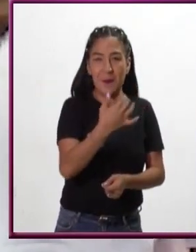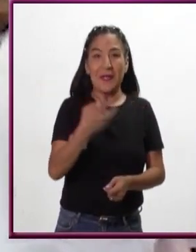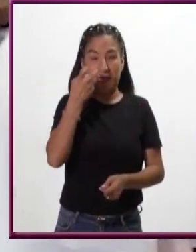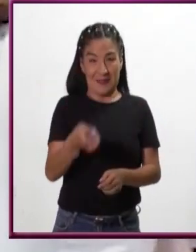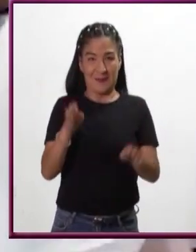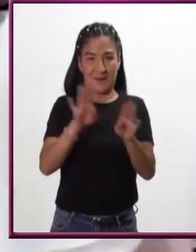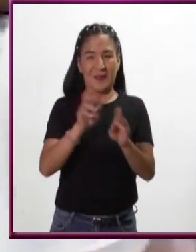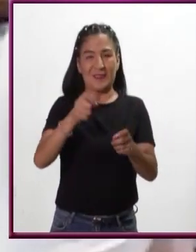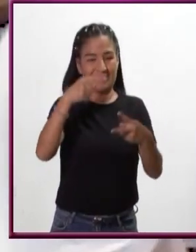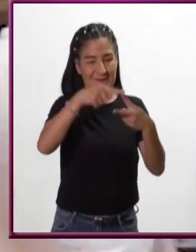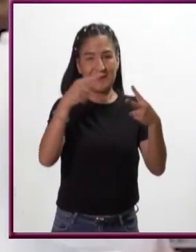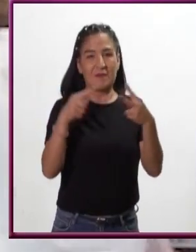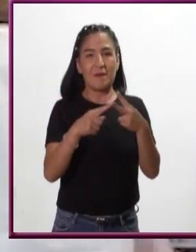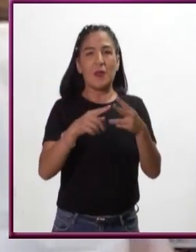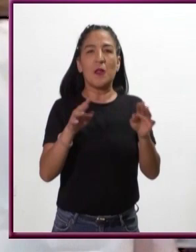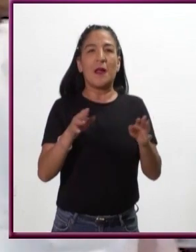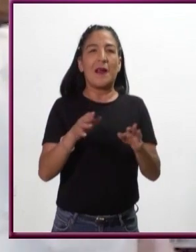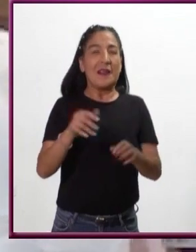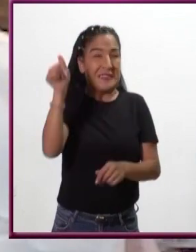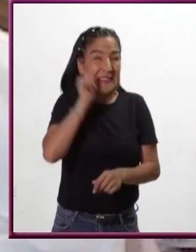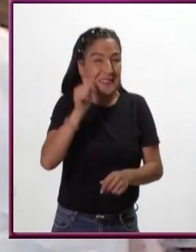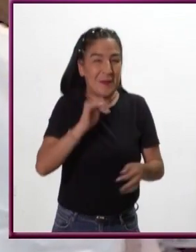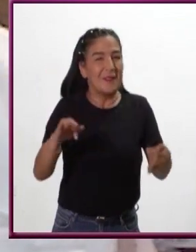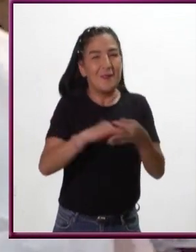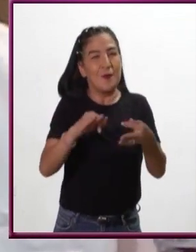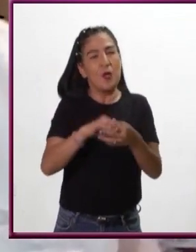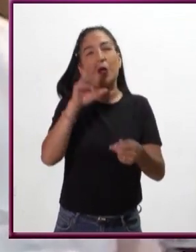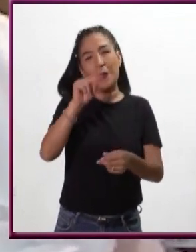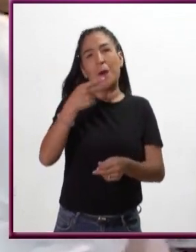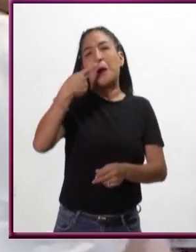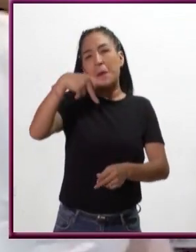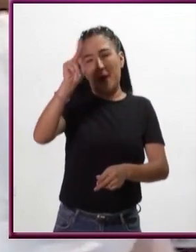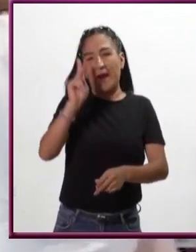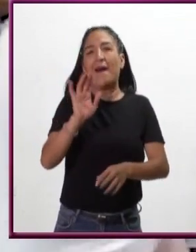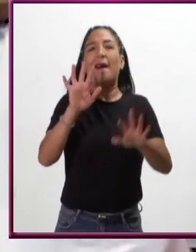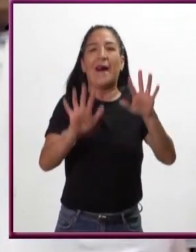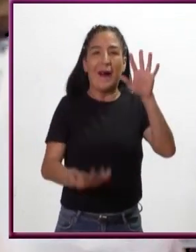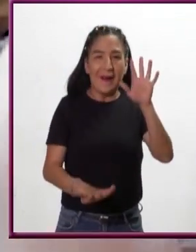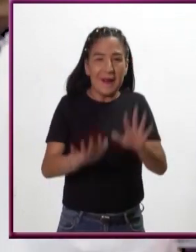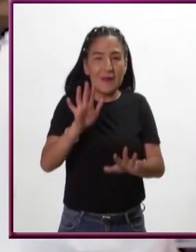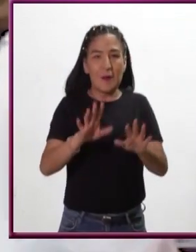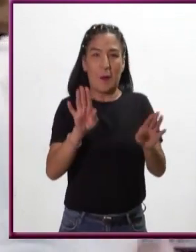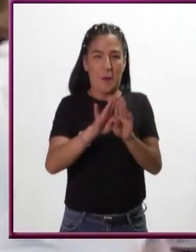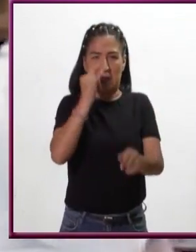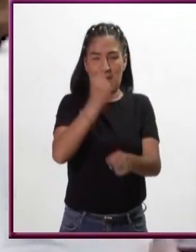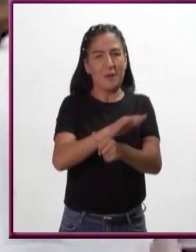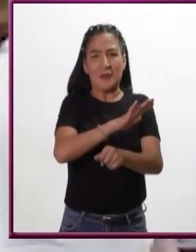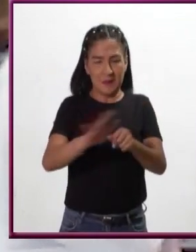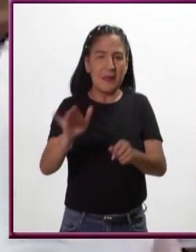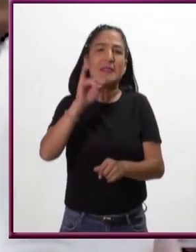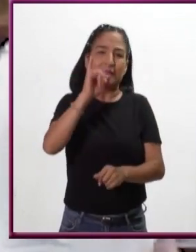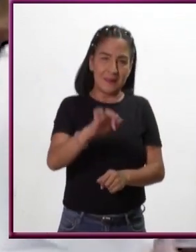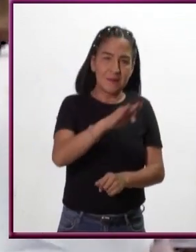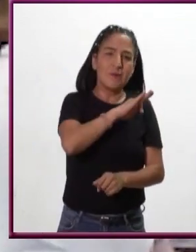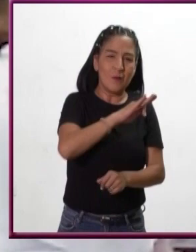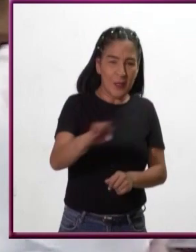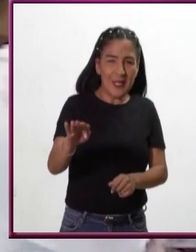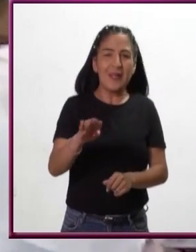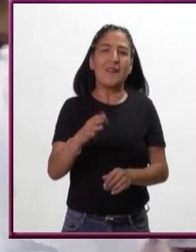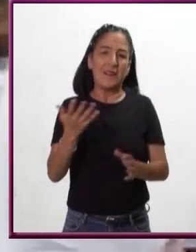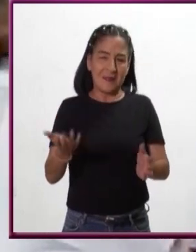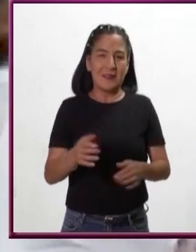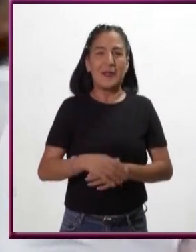de estos dos últimos no son lo más común, pero es muy, o sea, no es imposible, sino que es algo